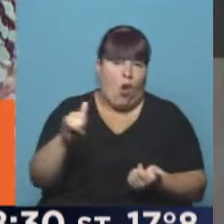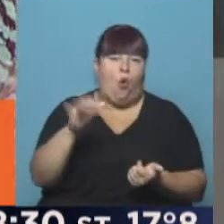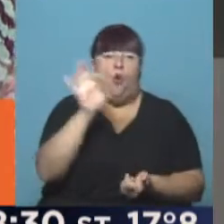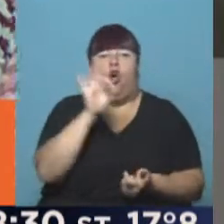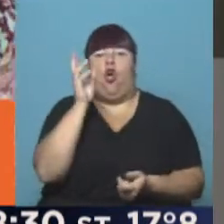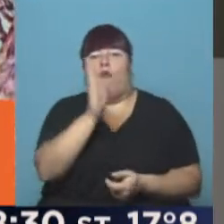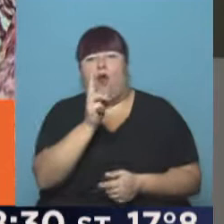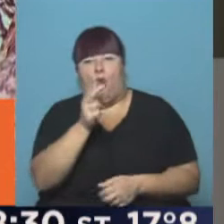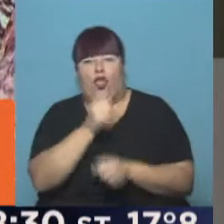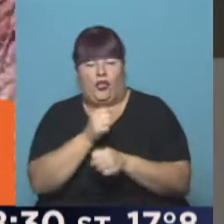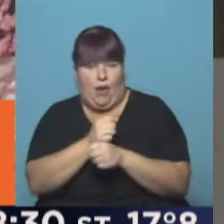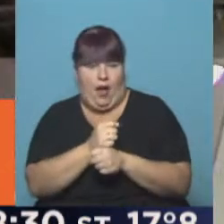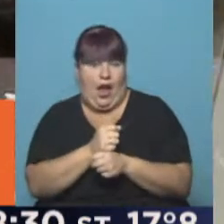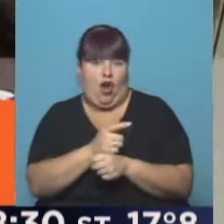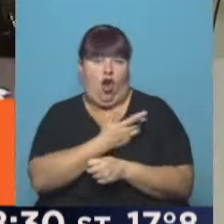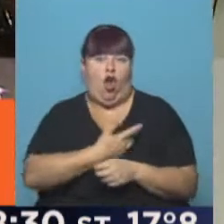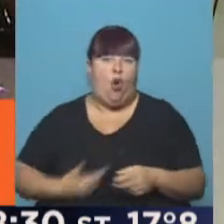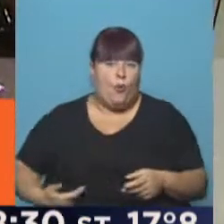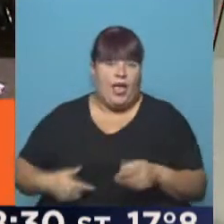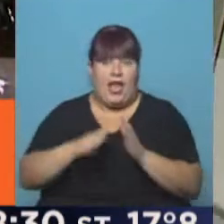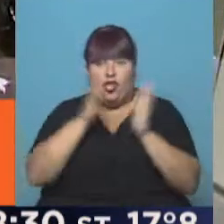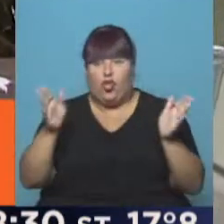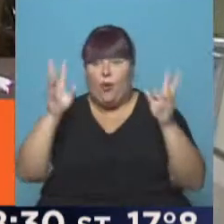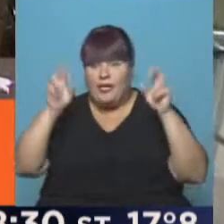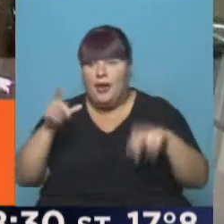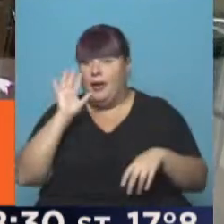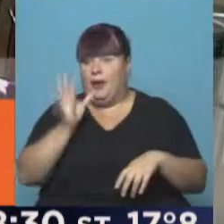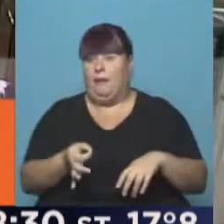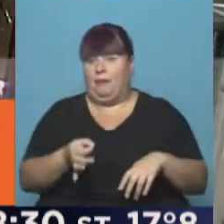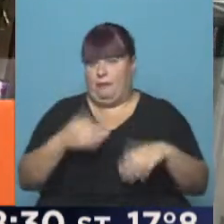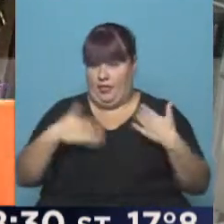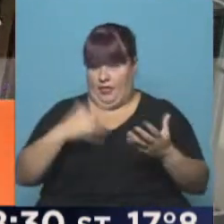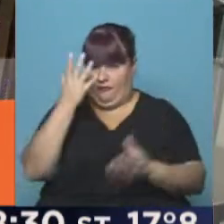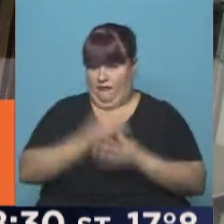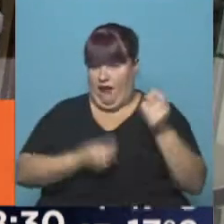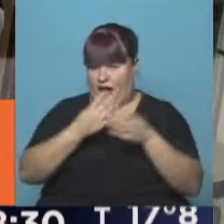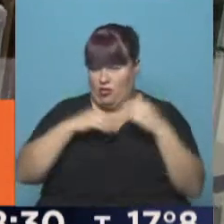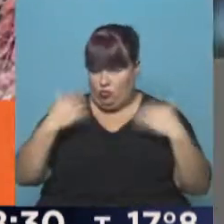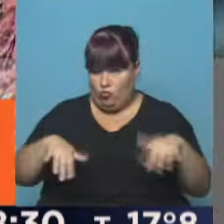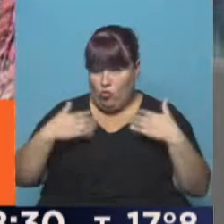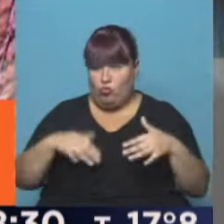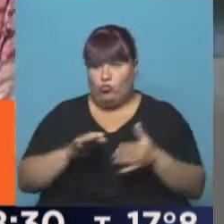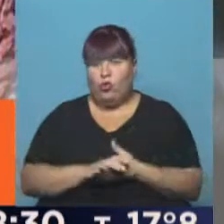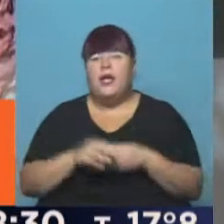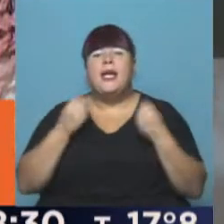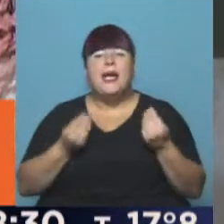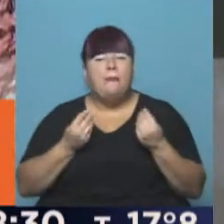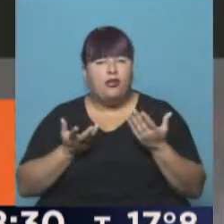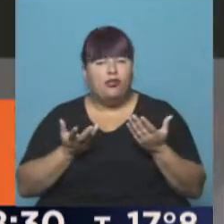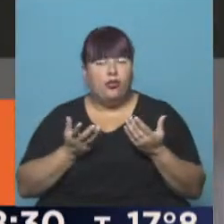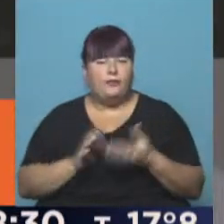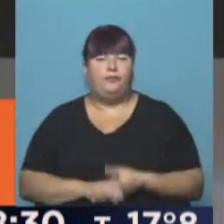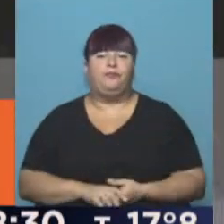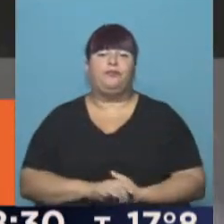limitar la actuación del ejecutivo en este sentido se veían completas irregularidades que ha sucedido